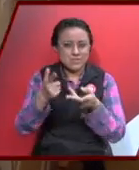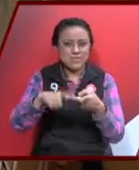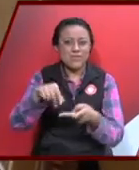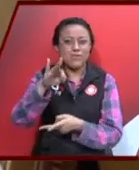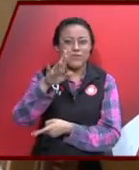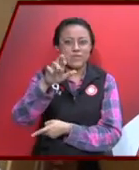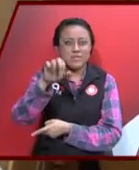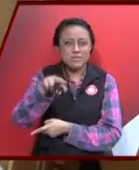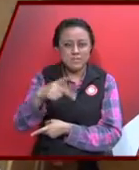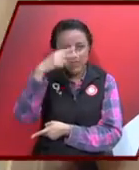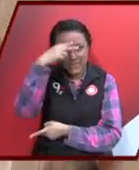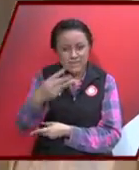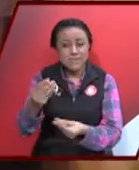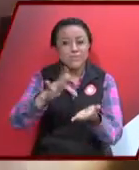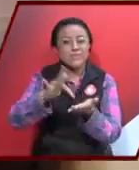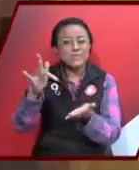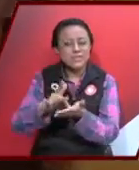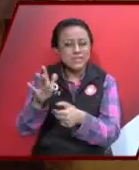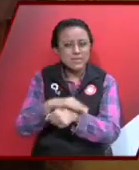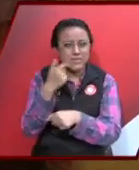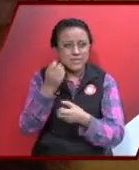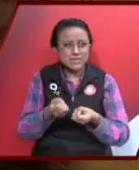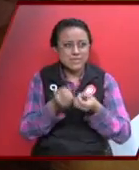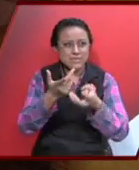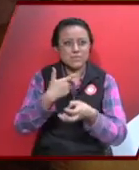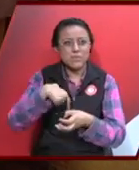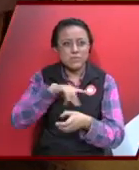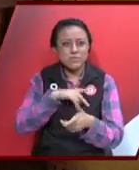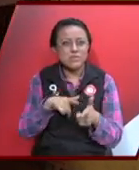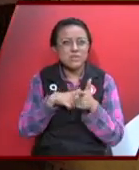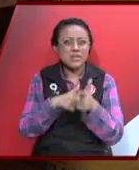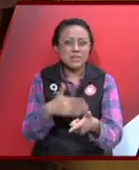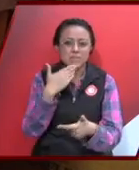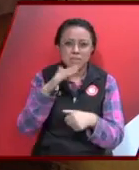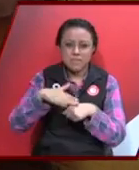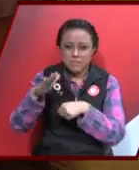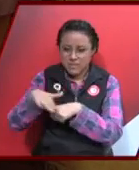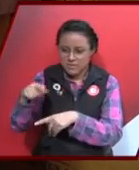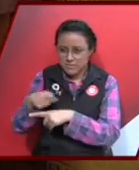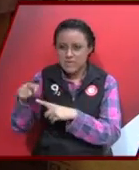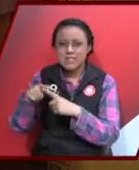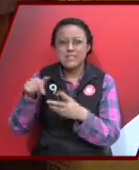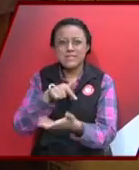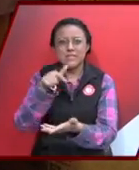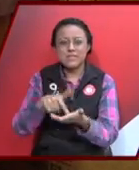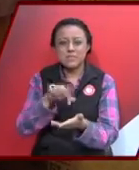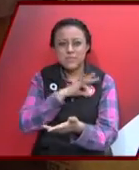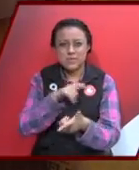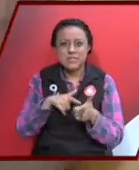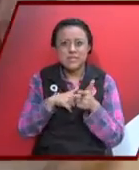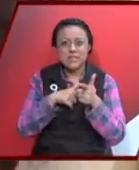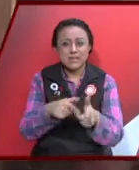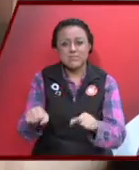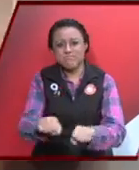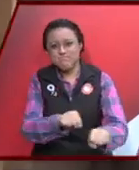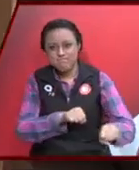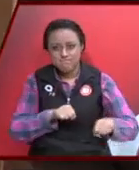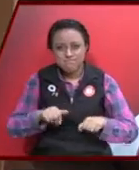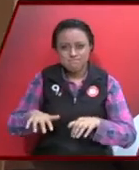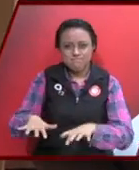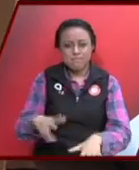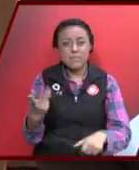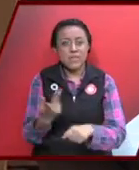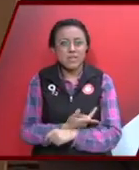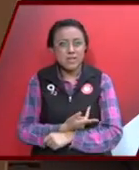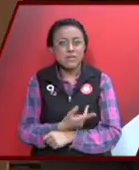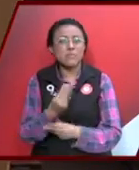Médica. Muchas gracias. Con esta aportación nosotros podemos seguir llegando a más personas afectadas por los sismos de septiembre. Muchísimas